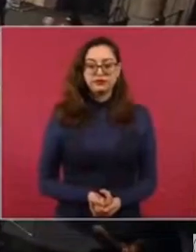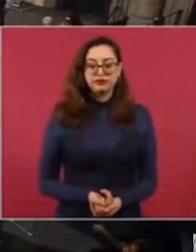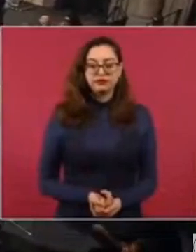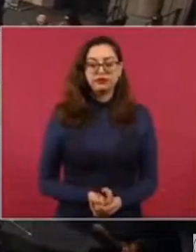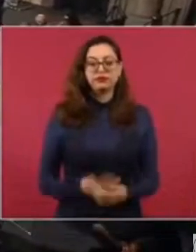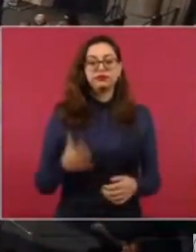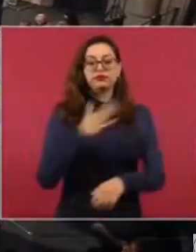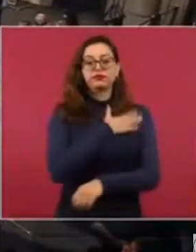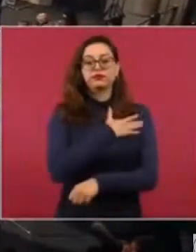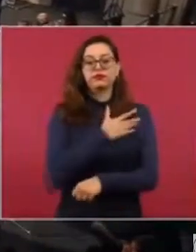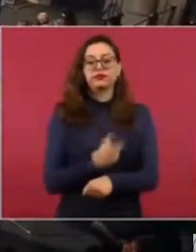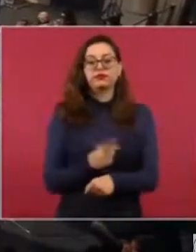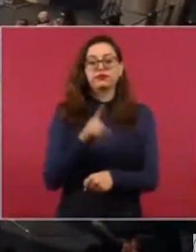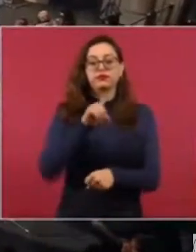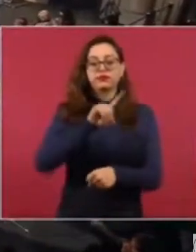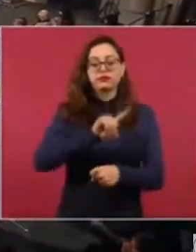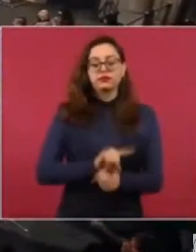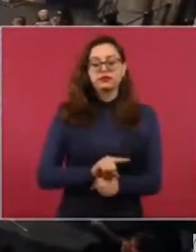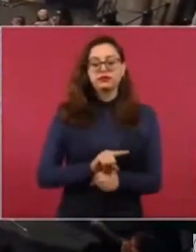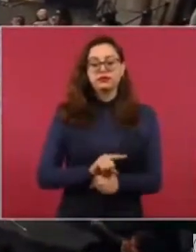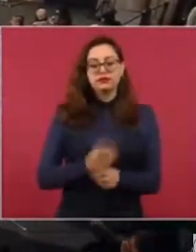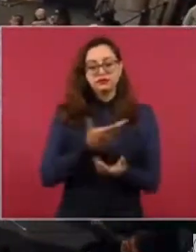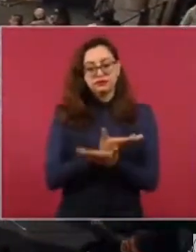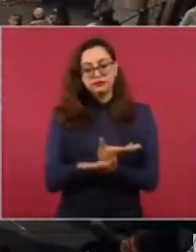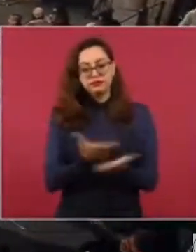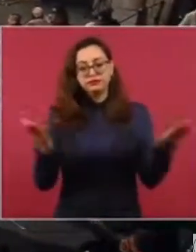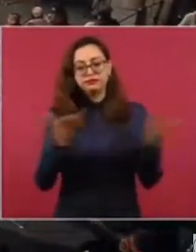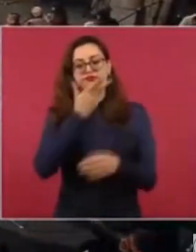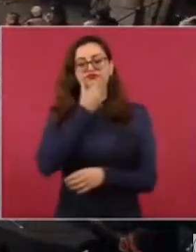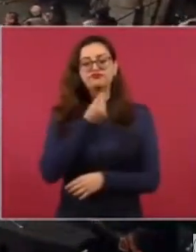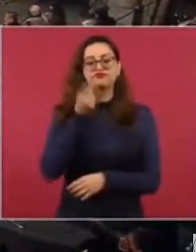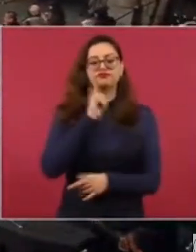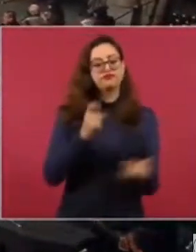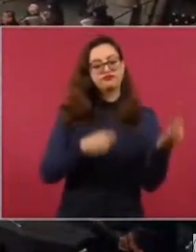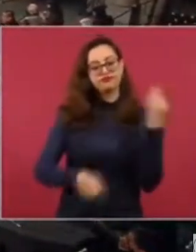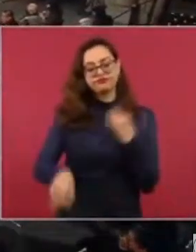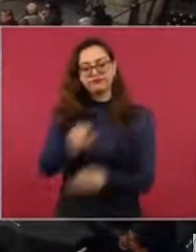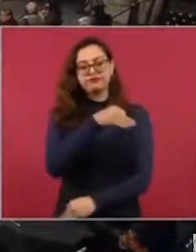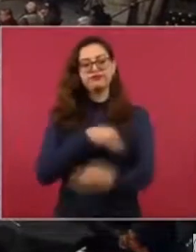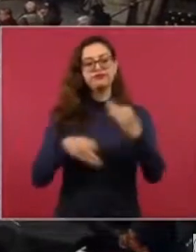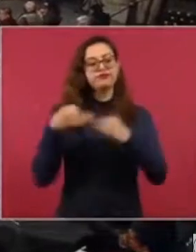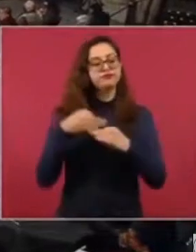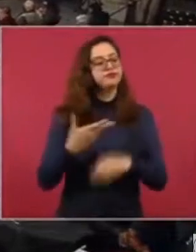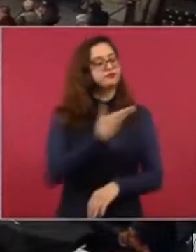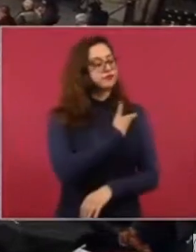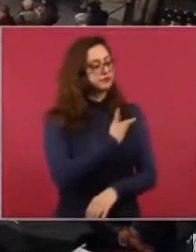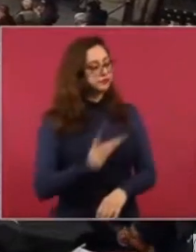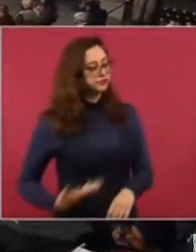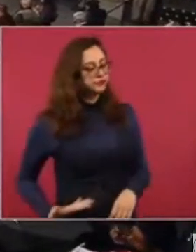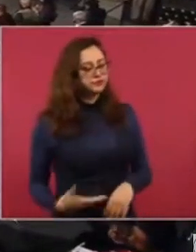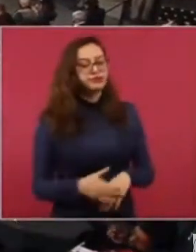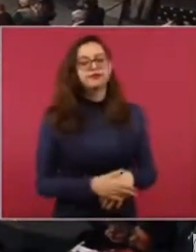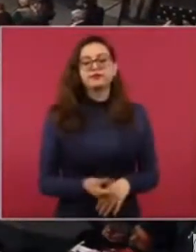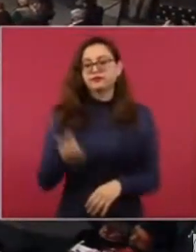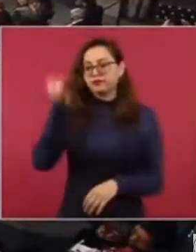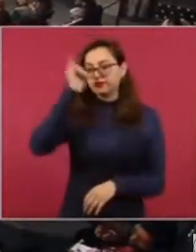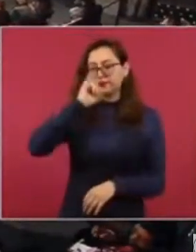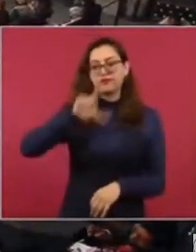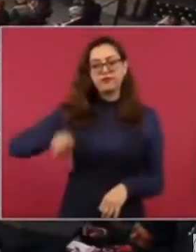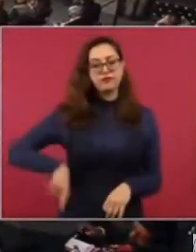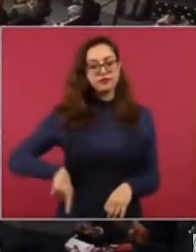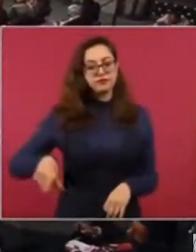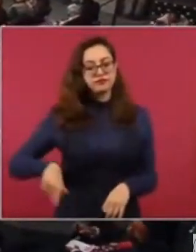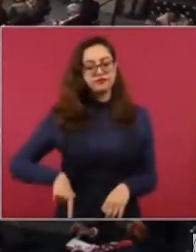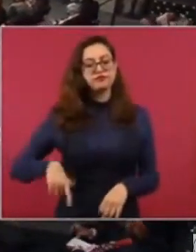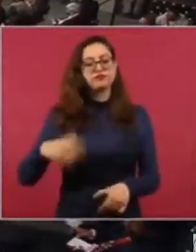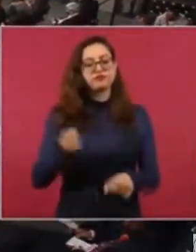Buenos días tengan todas y todos ustedes, señor presidente, señora jefa de gobierno, canciller,